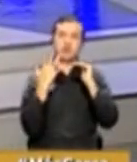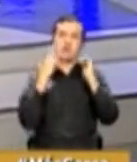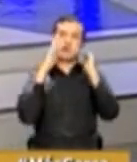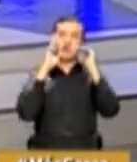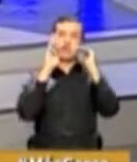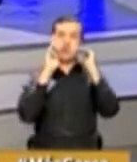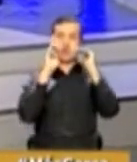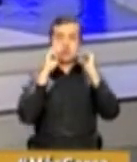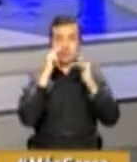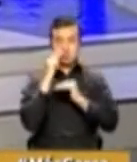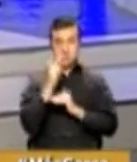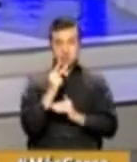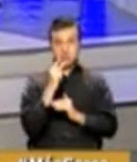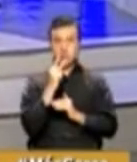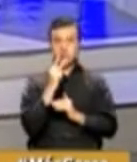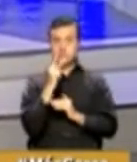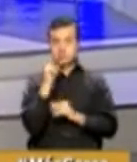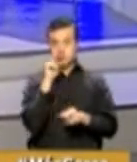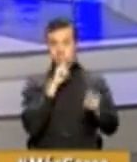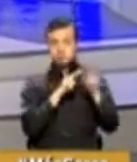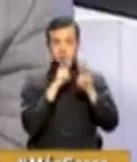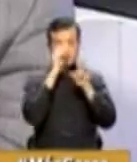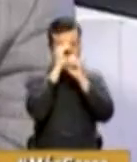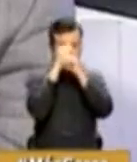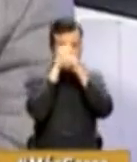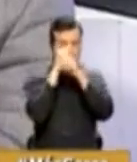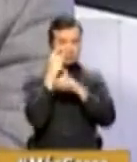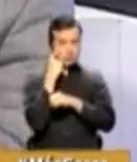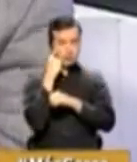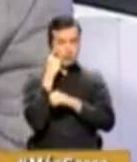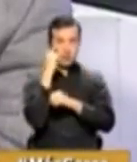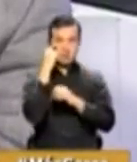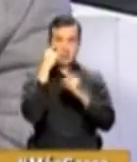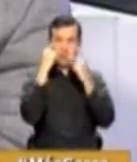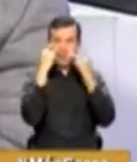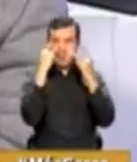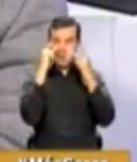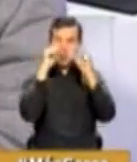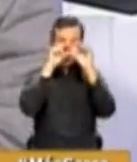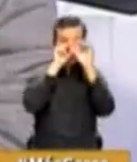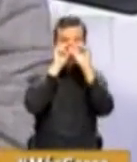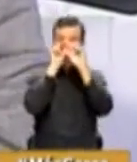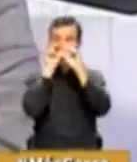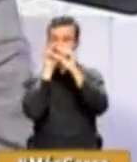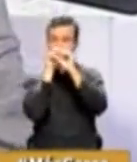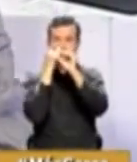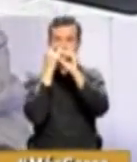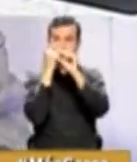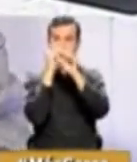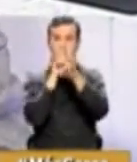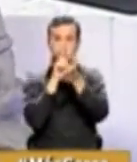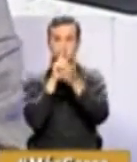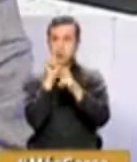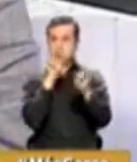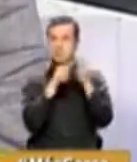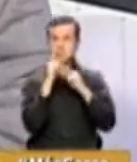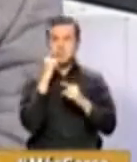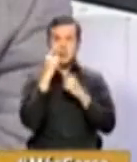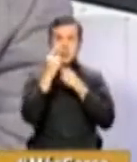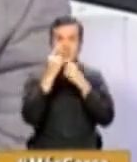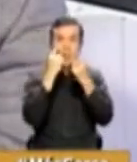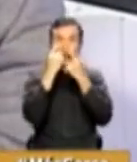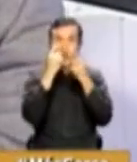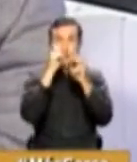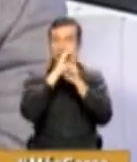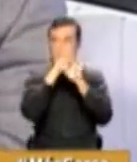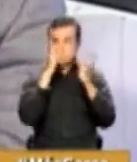se pueden ver, pero sí se puede ver al examen oftalmológico. Y una catarata grado 2 puede, obviamente, limitar la visión